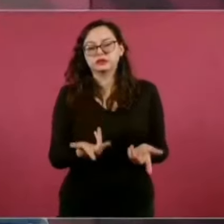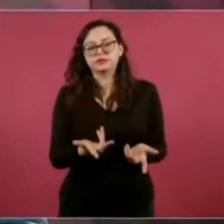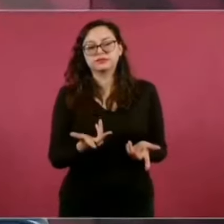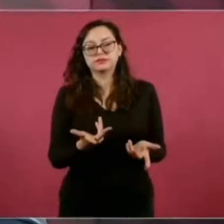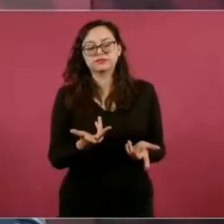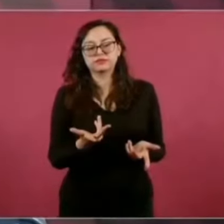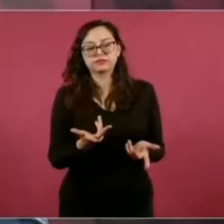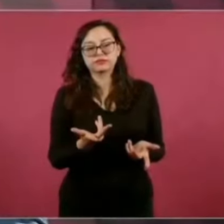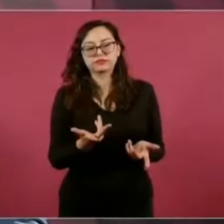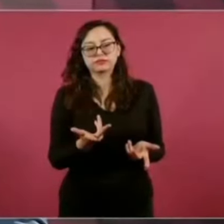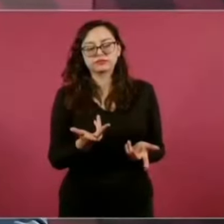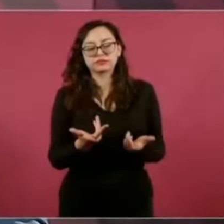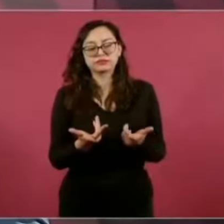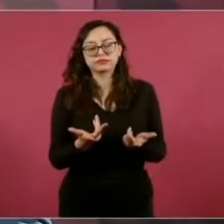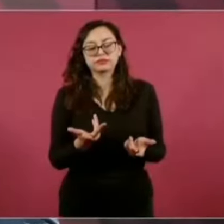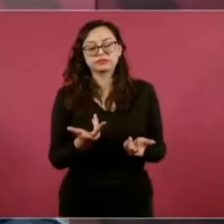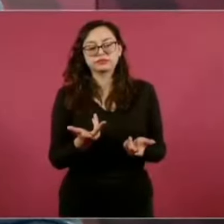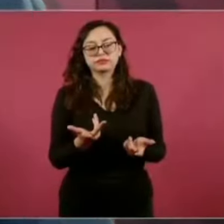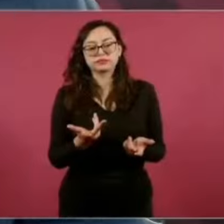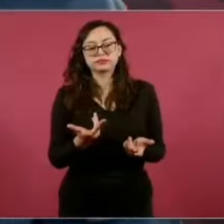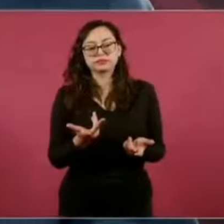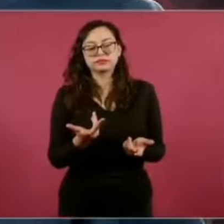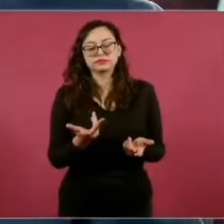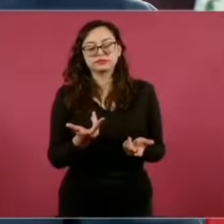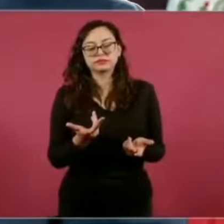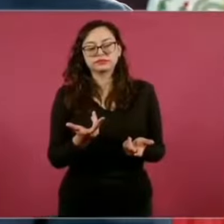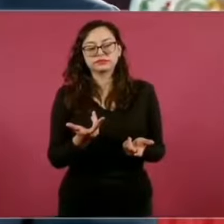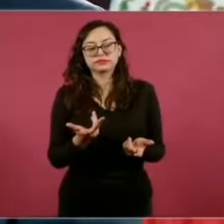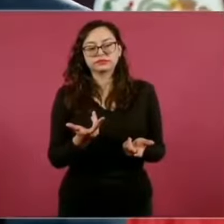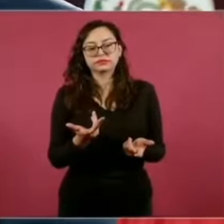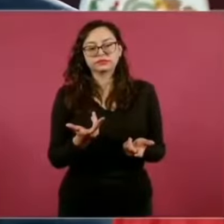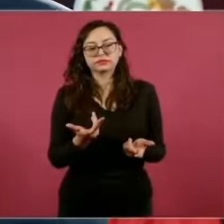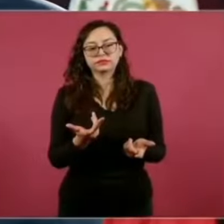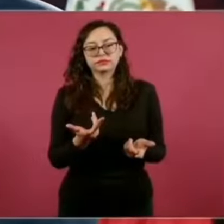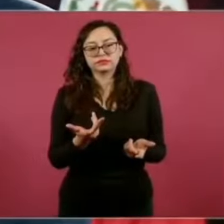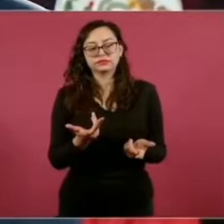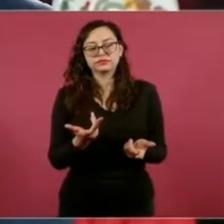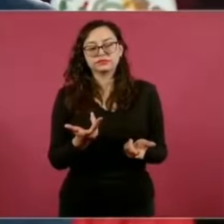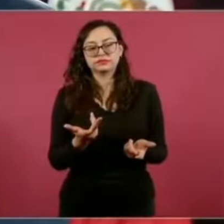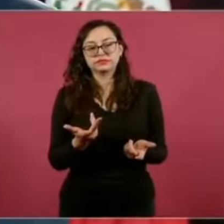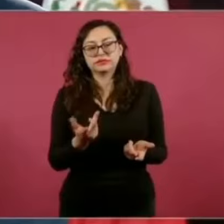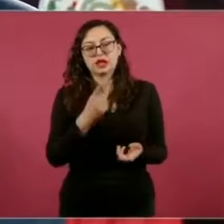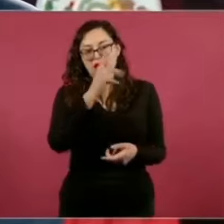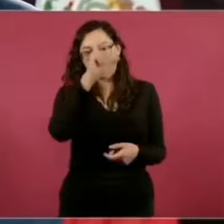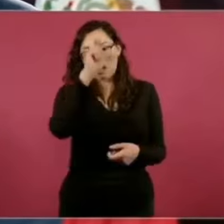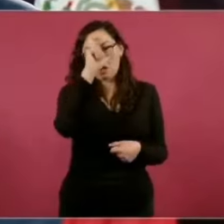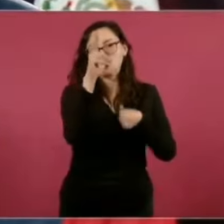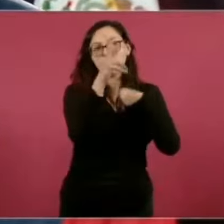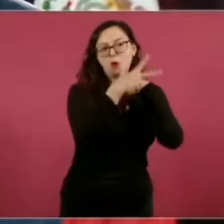y civilización, si se quiere usar el concepto, de Europa,